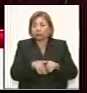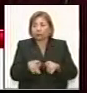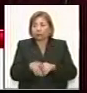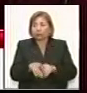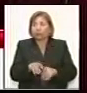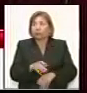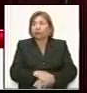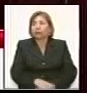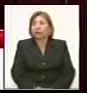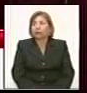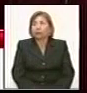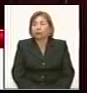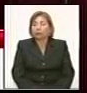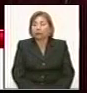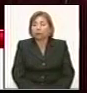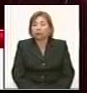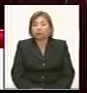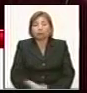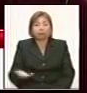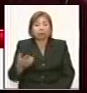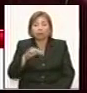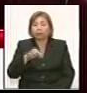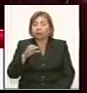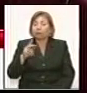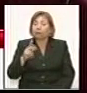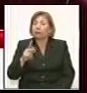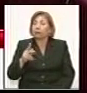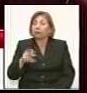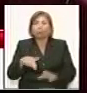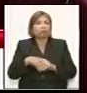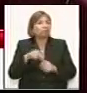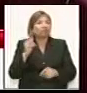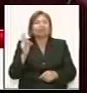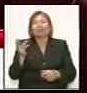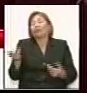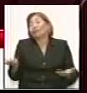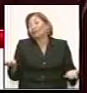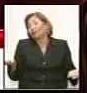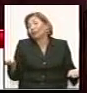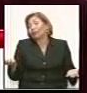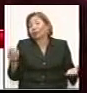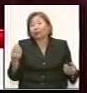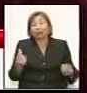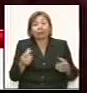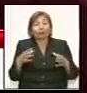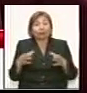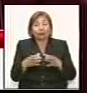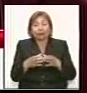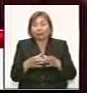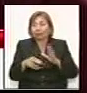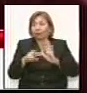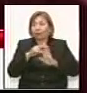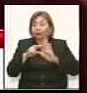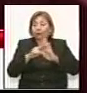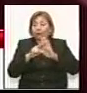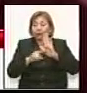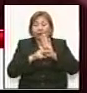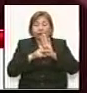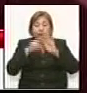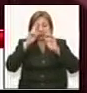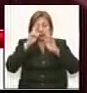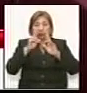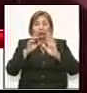Pero el señor Kuczynski tuvo que renunciar, pero el Congreso automáticamente, respetando la norma